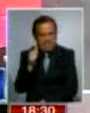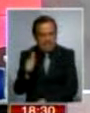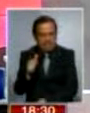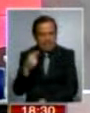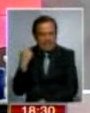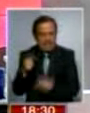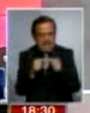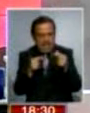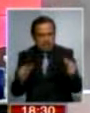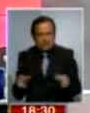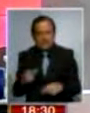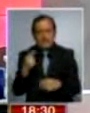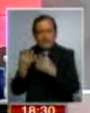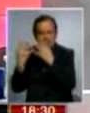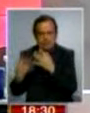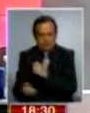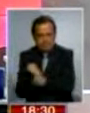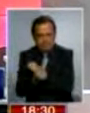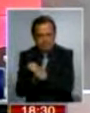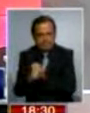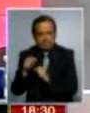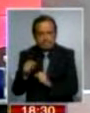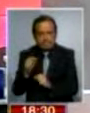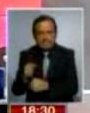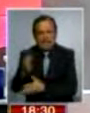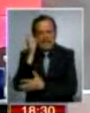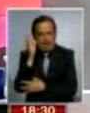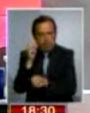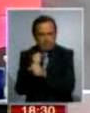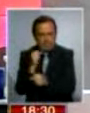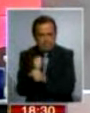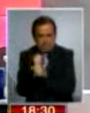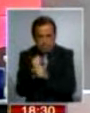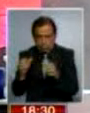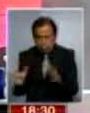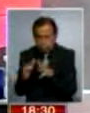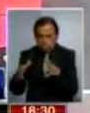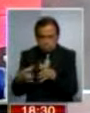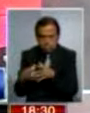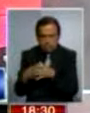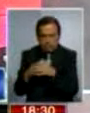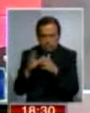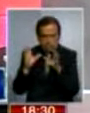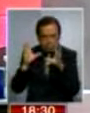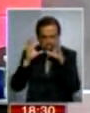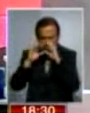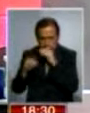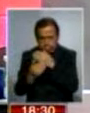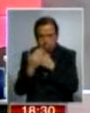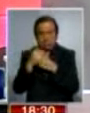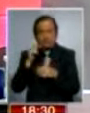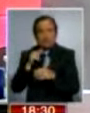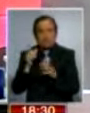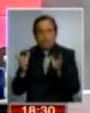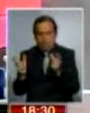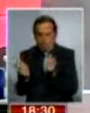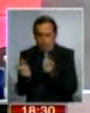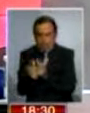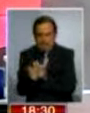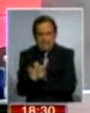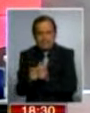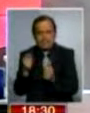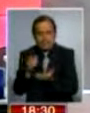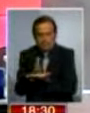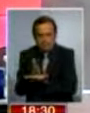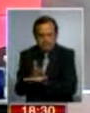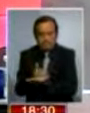Gendarmería, en una reunión de trabajo fuerte que se hizo de madrugada, hay un comité de crisis que justamente